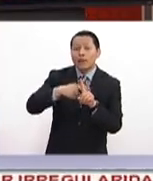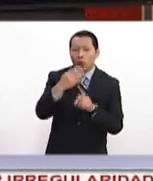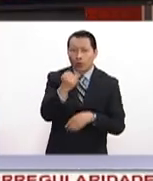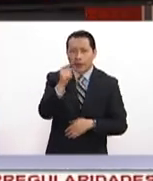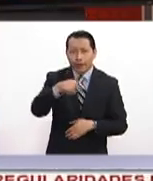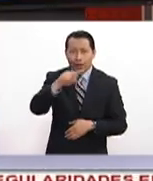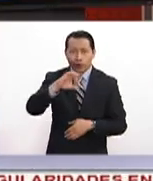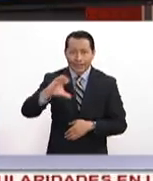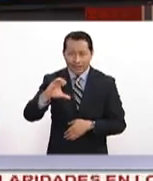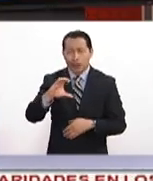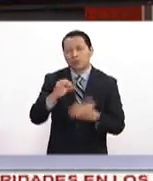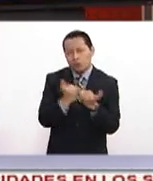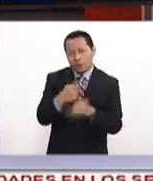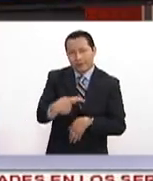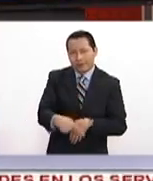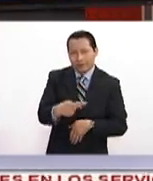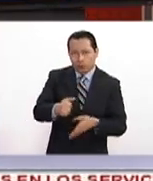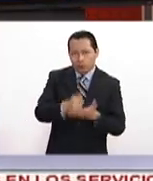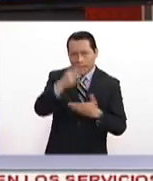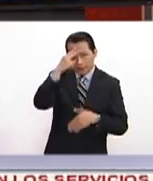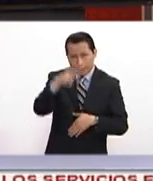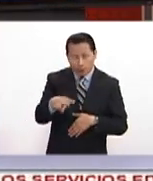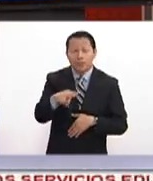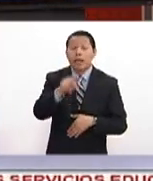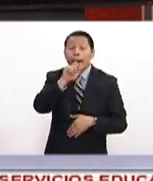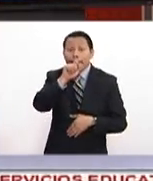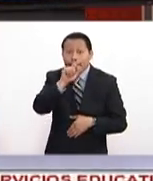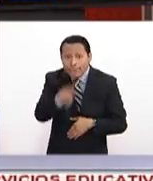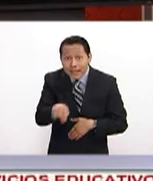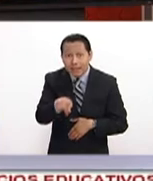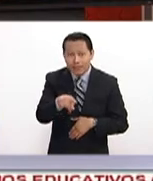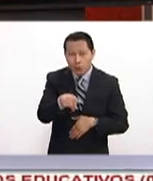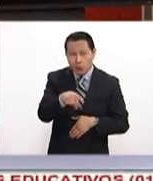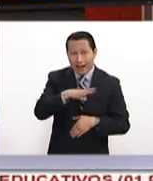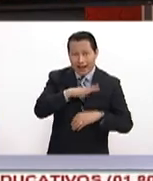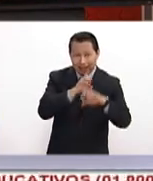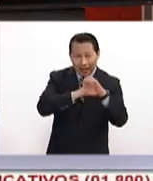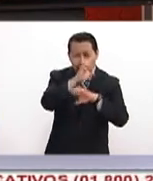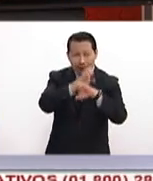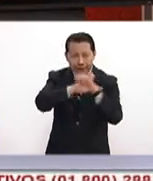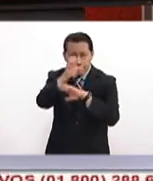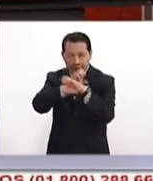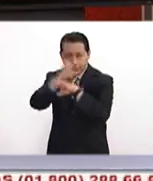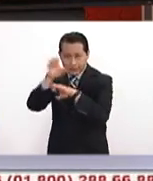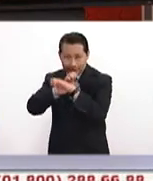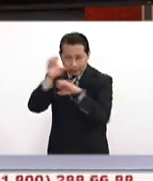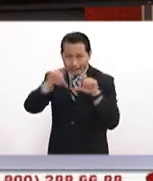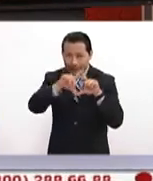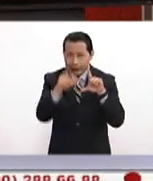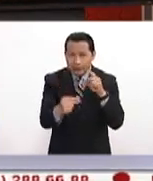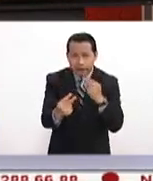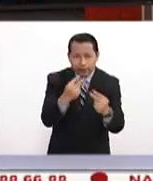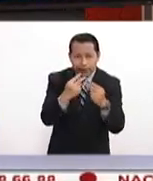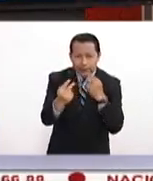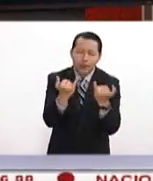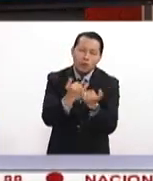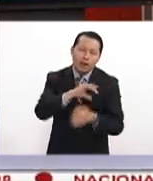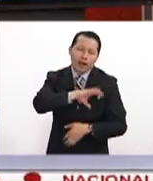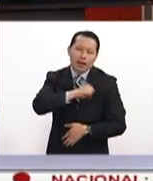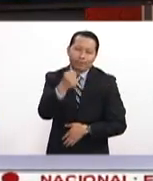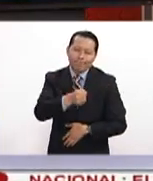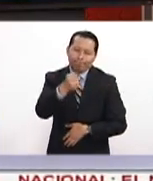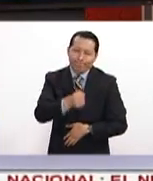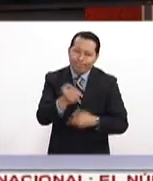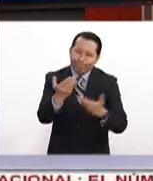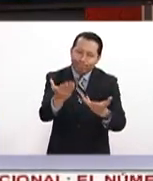9 grados centígrados en la capital del país. Desde aquí, como siempre, un saludo muy, pero muy afectuoso también a quienes están viendo en